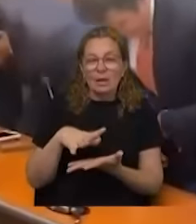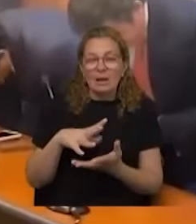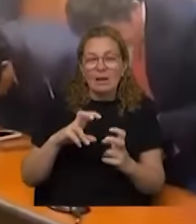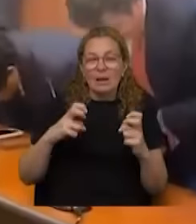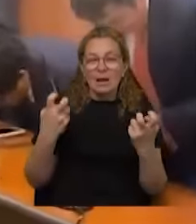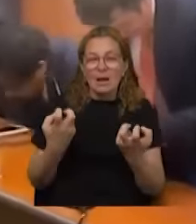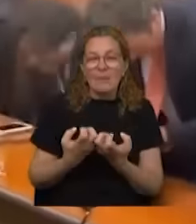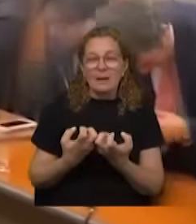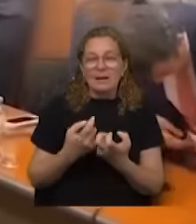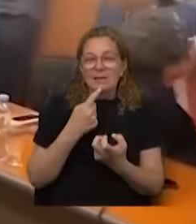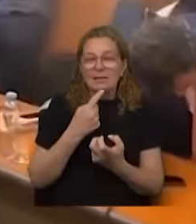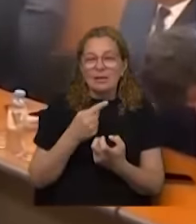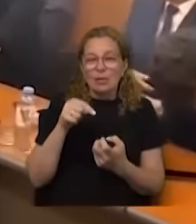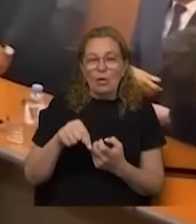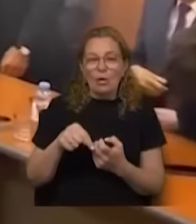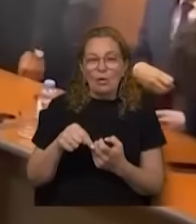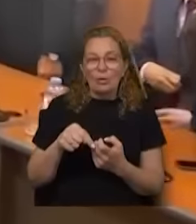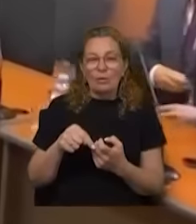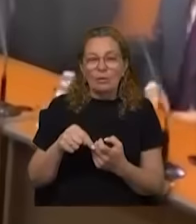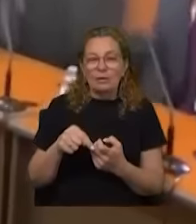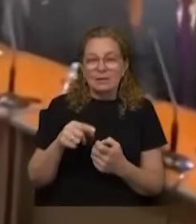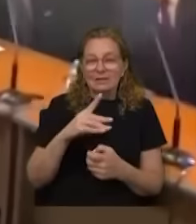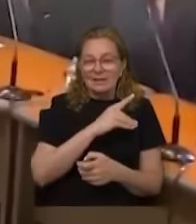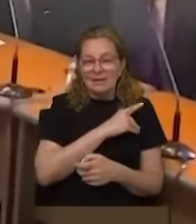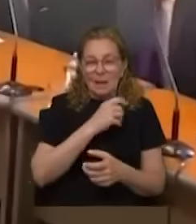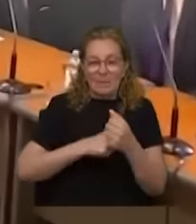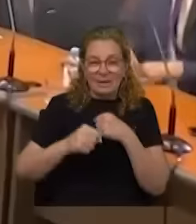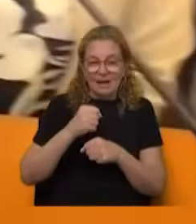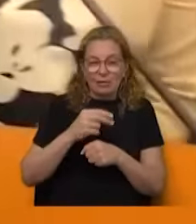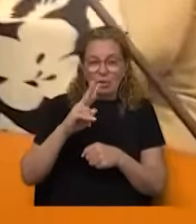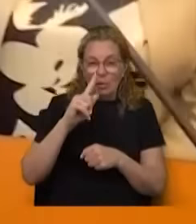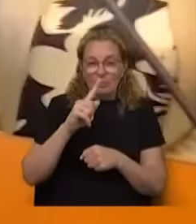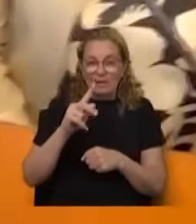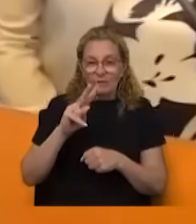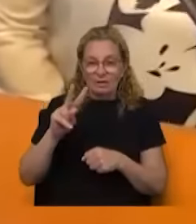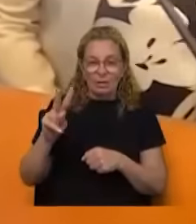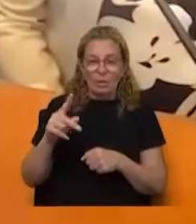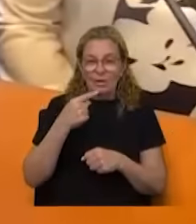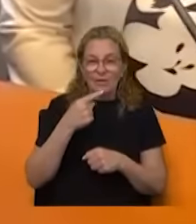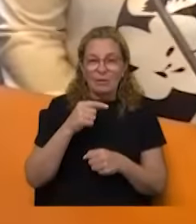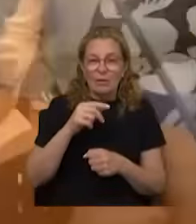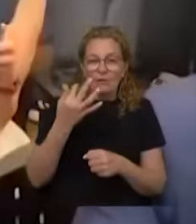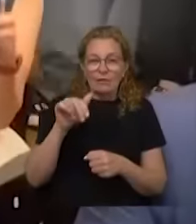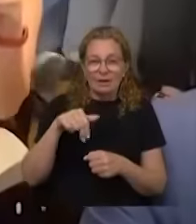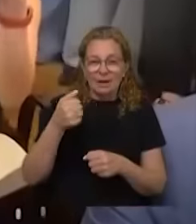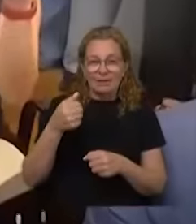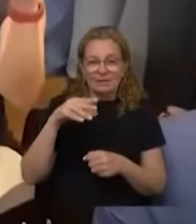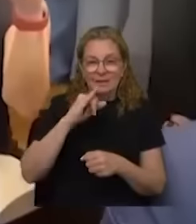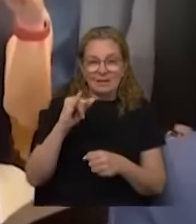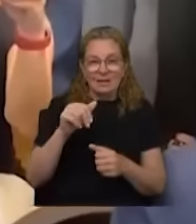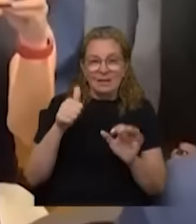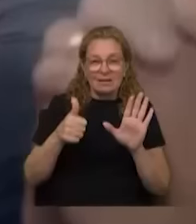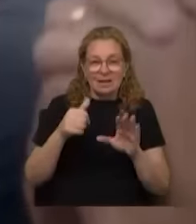casación penal ratificó hoy la sentencia emitida en diciembre del 2022 por la que se condenó a Fernández a 6 años de prisión e